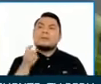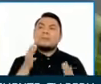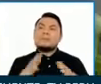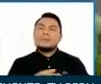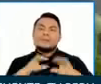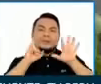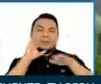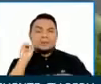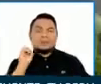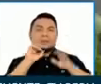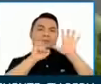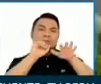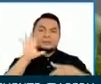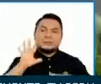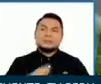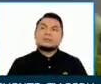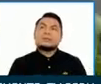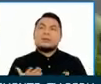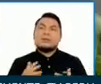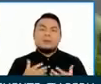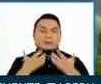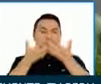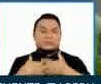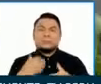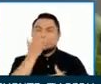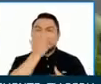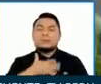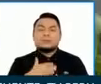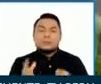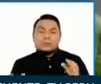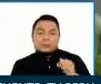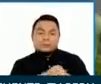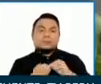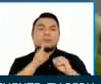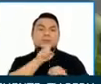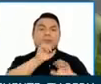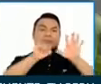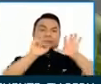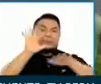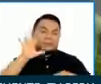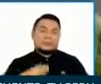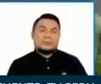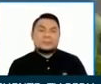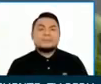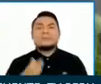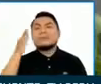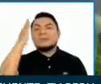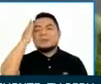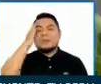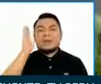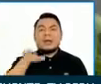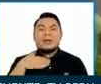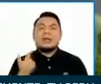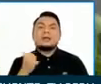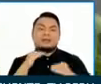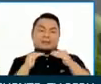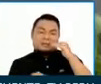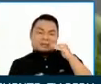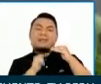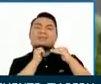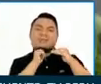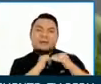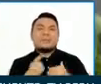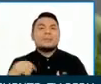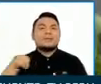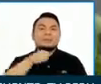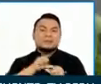de 60-65 plantas a 175 plantas en este periodo. Sabemos que todavía hay una brecha, pero seguimos